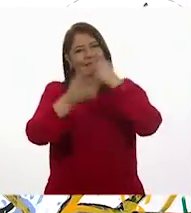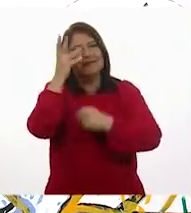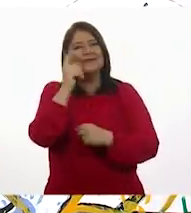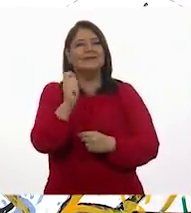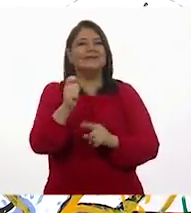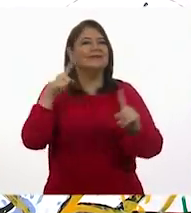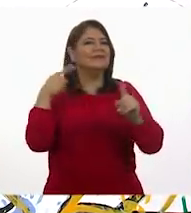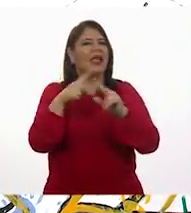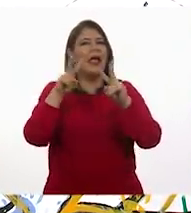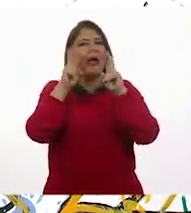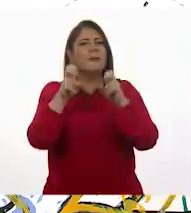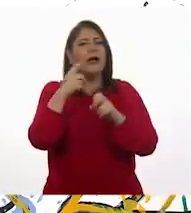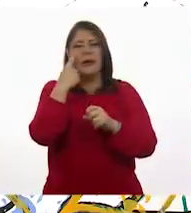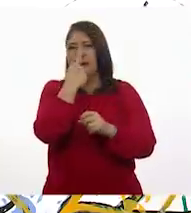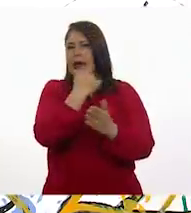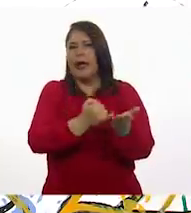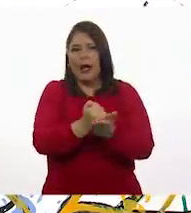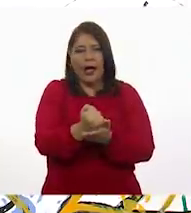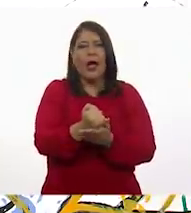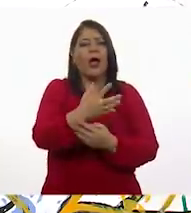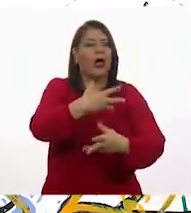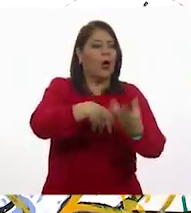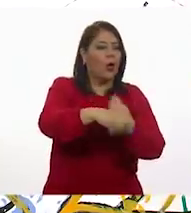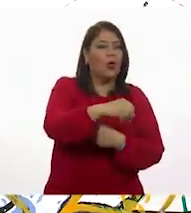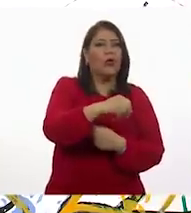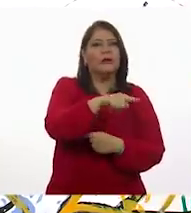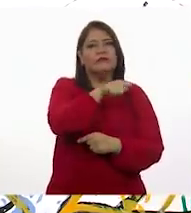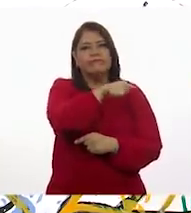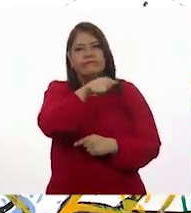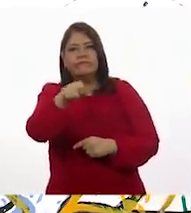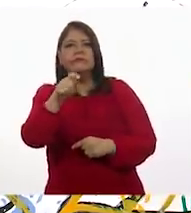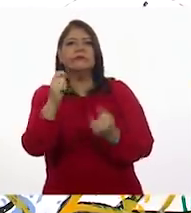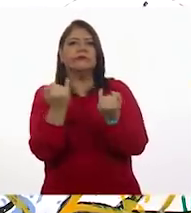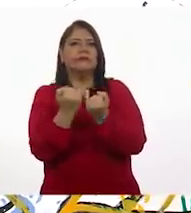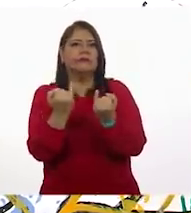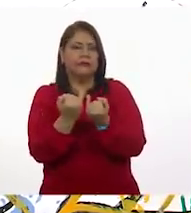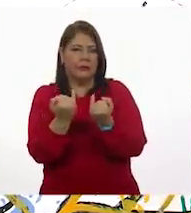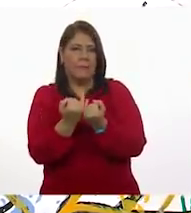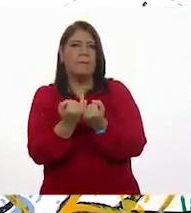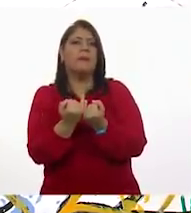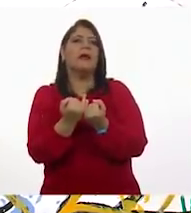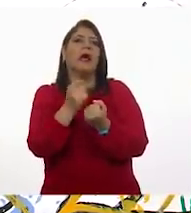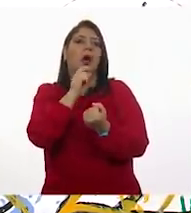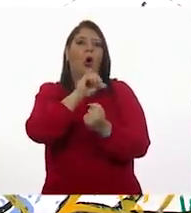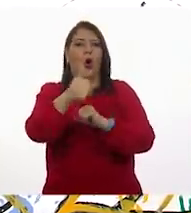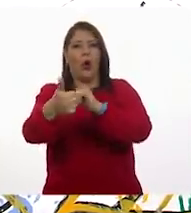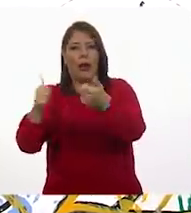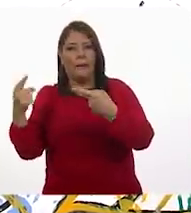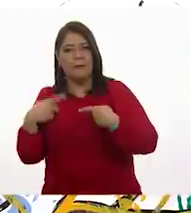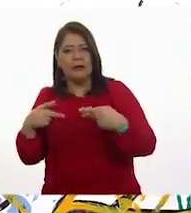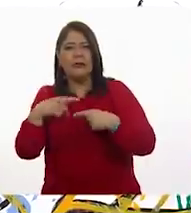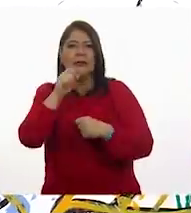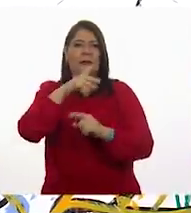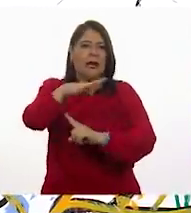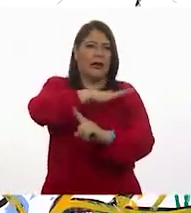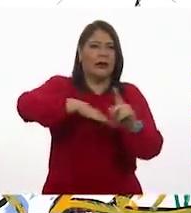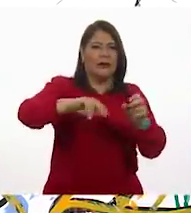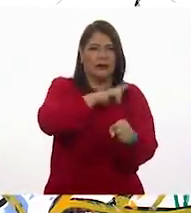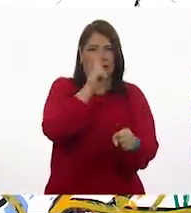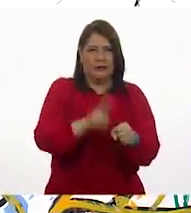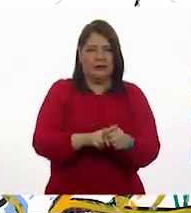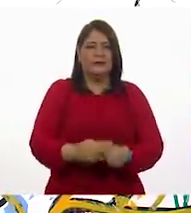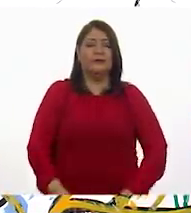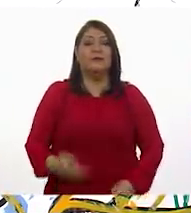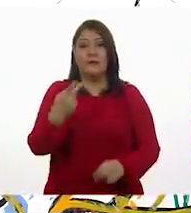es, mis decisiones tienen impacto en mí, en otras personas y en la naturaleza.